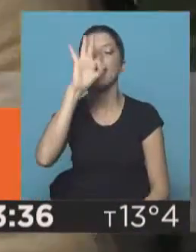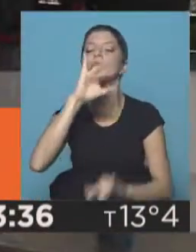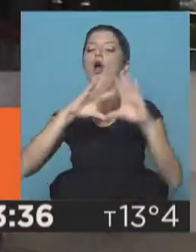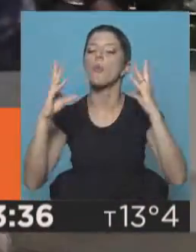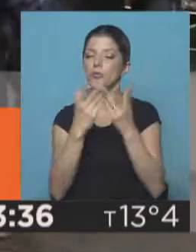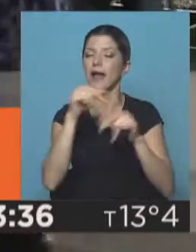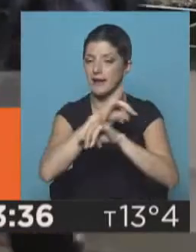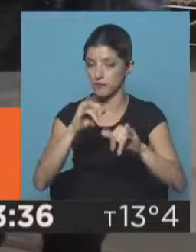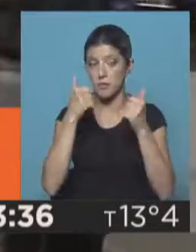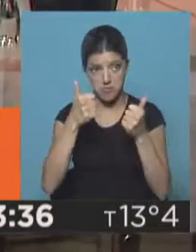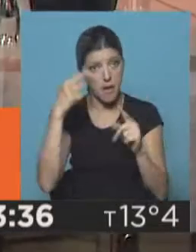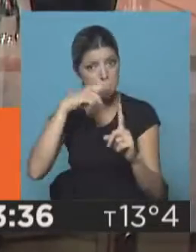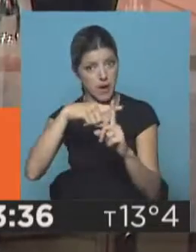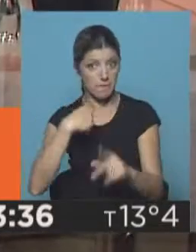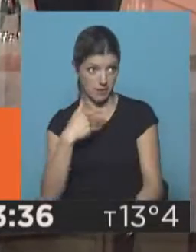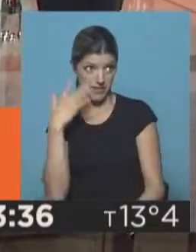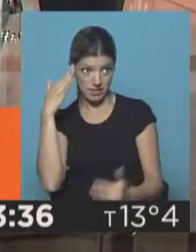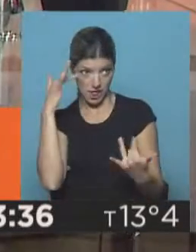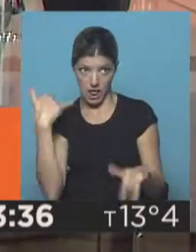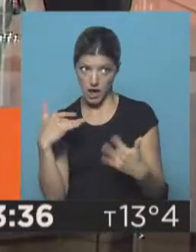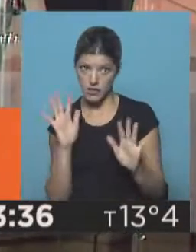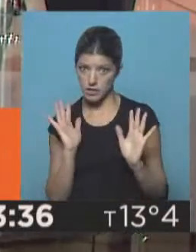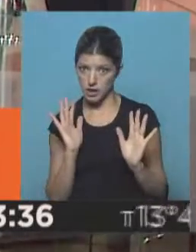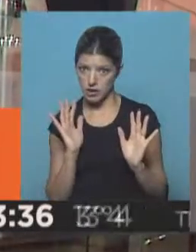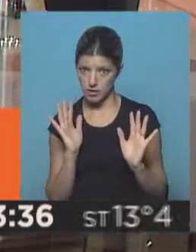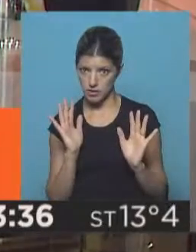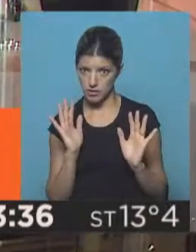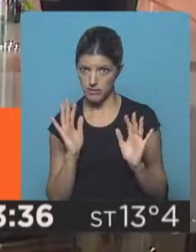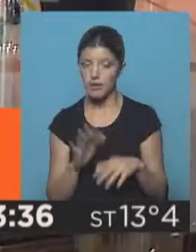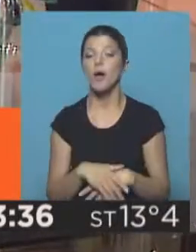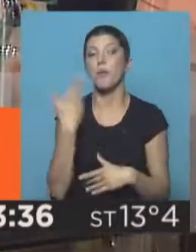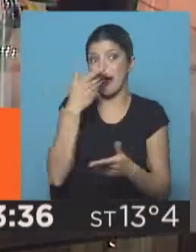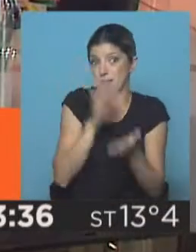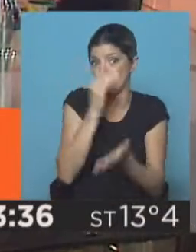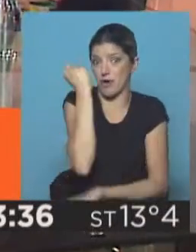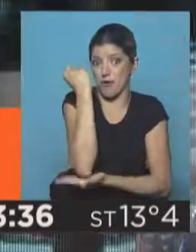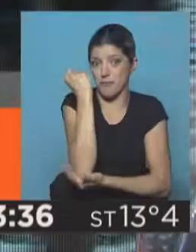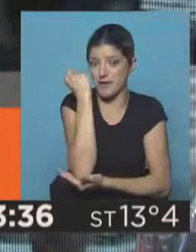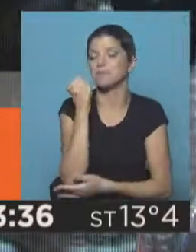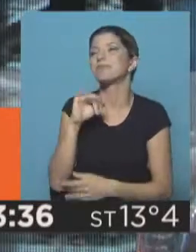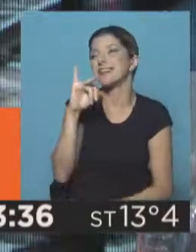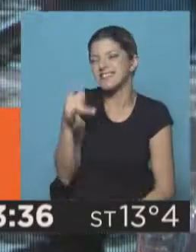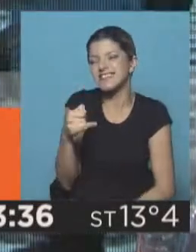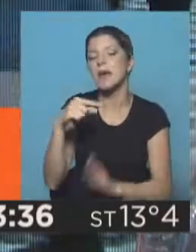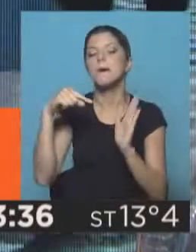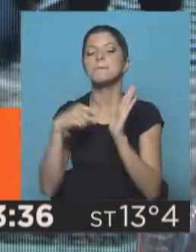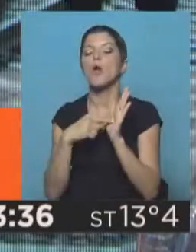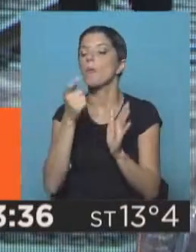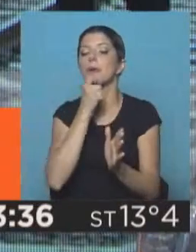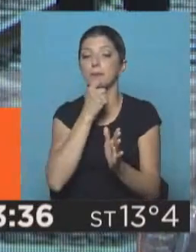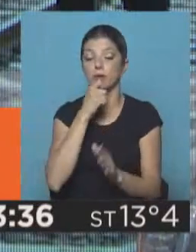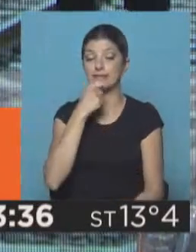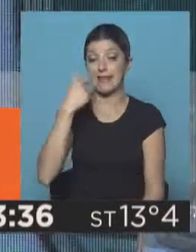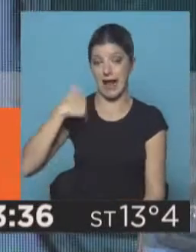parece positiva. Me parece inteligente, ahora, te diría. Me parece, le hablan en su propio idioma. Eficaz uno podría decir. Ahora, que yo, cuando Argentina absorbe